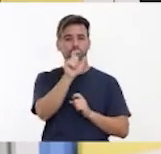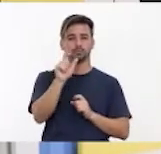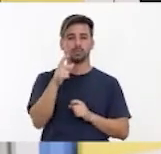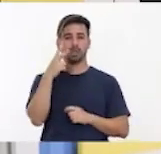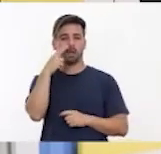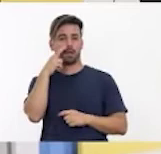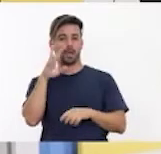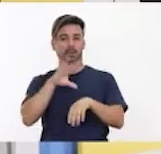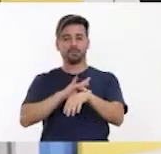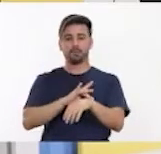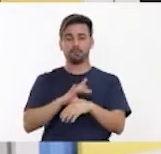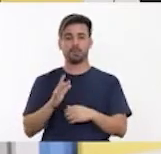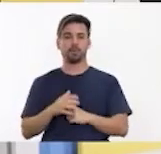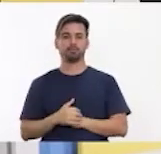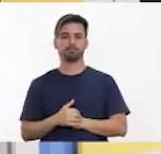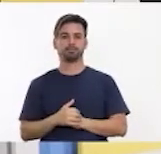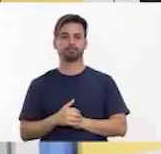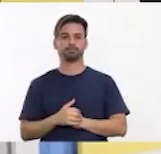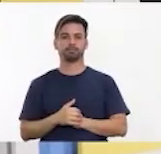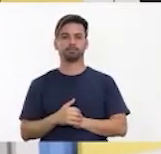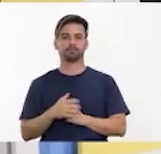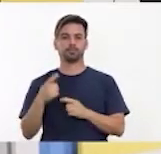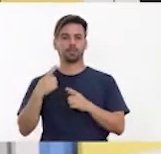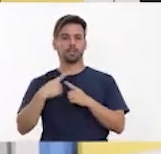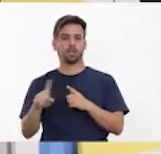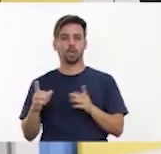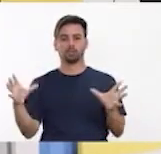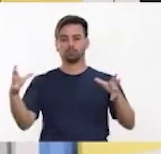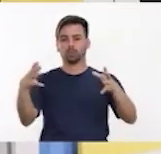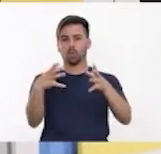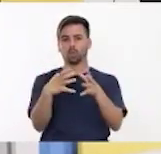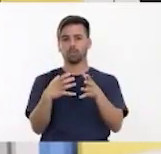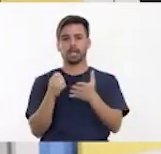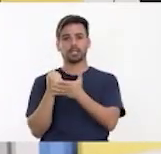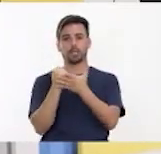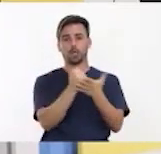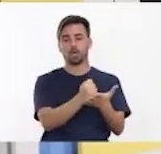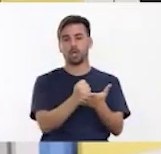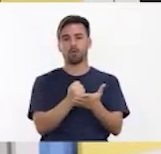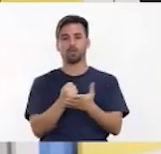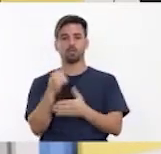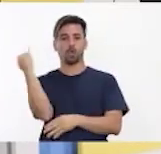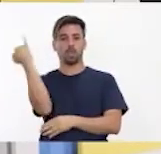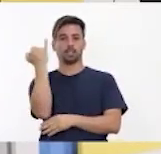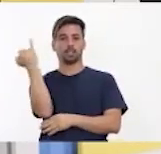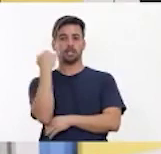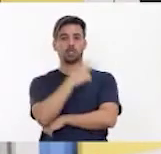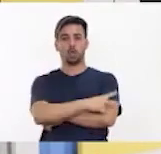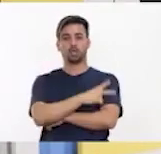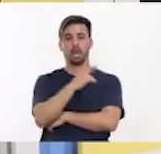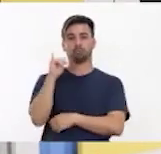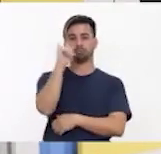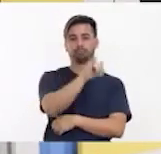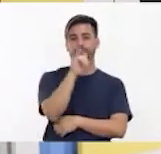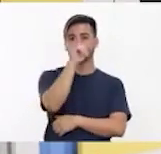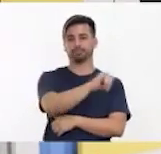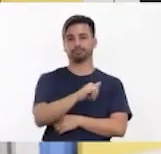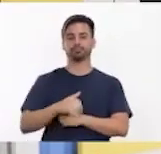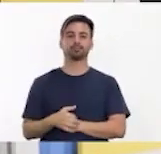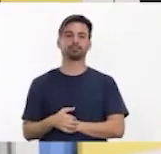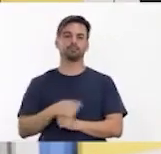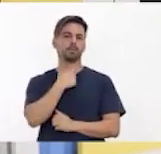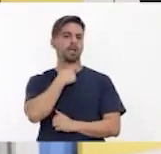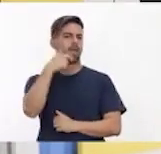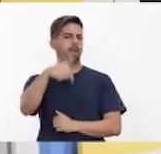los contingentes de colaboración internacional, en fin, hay muchos ejemplos concretos que